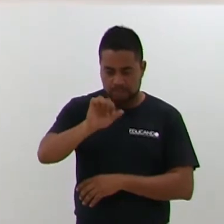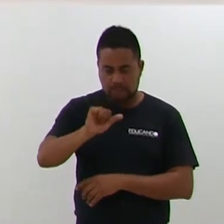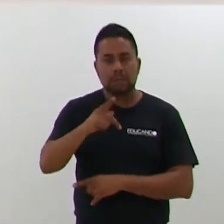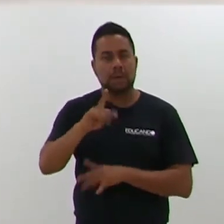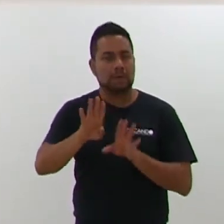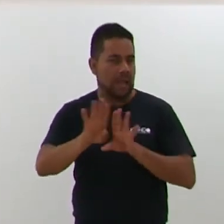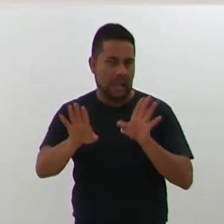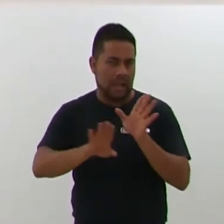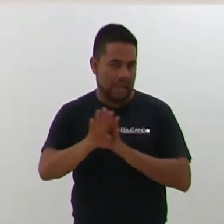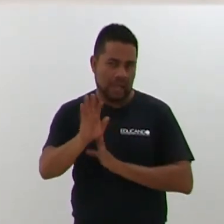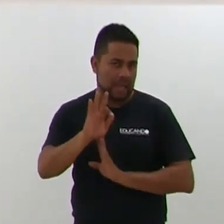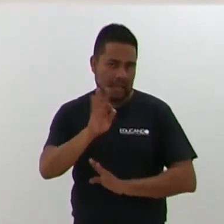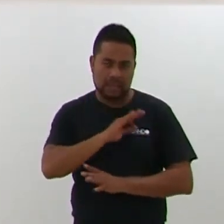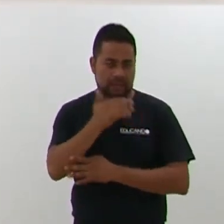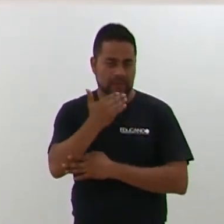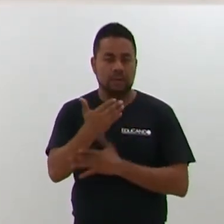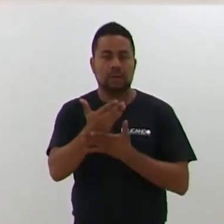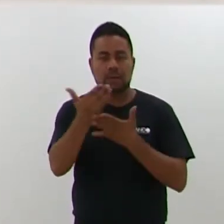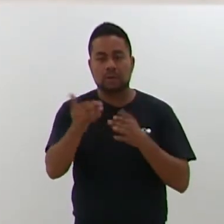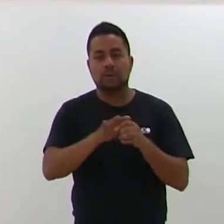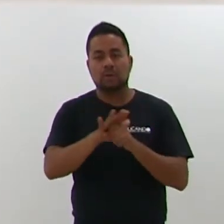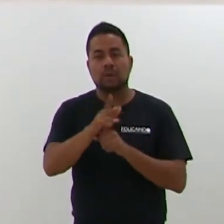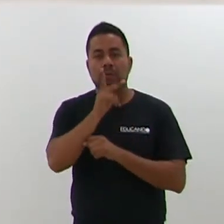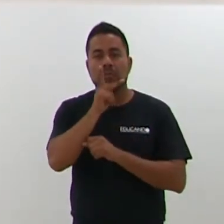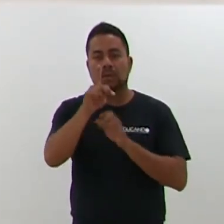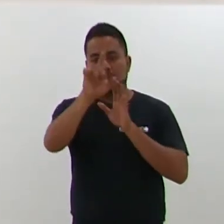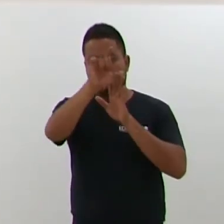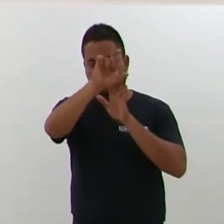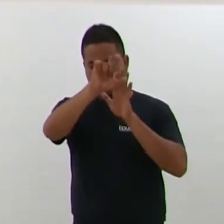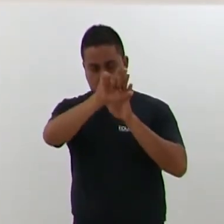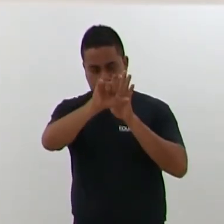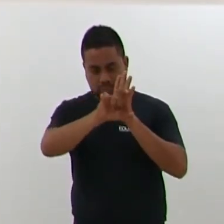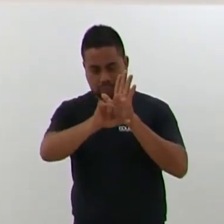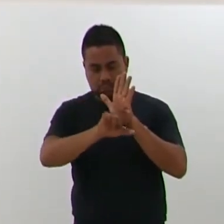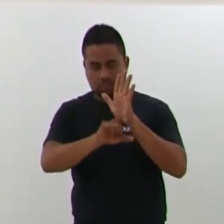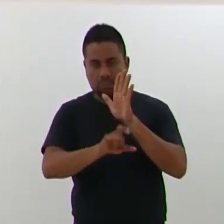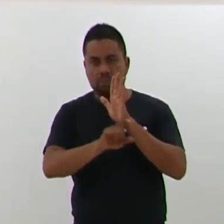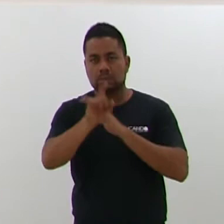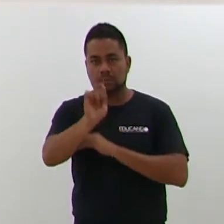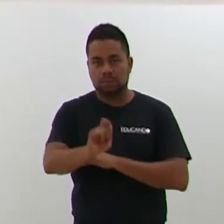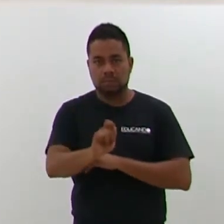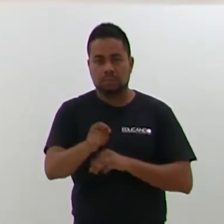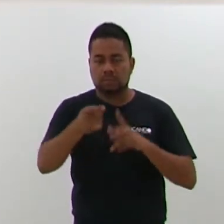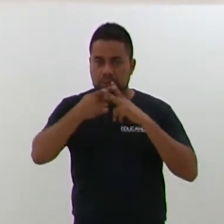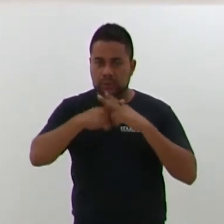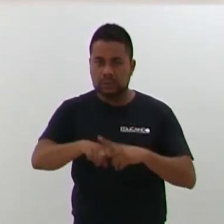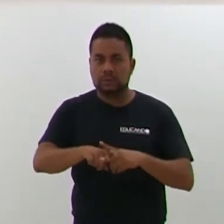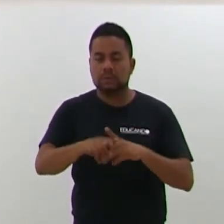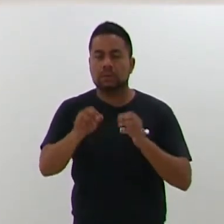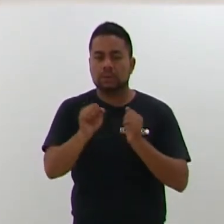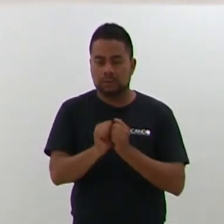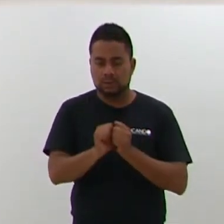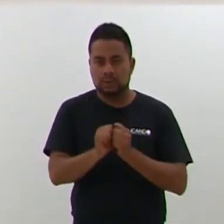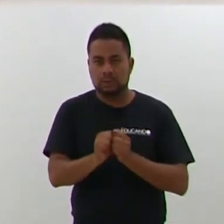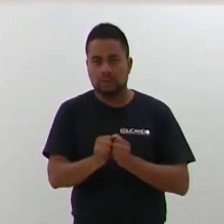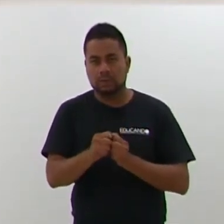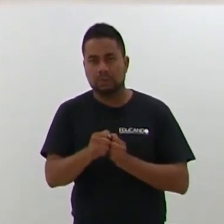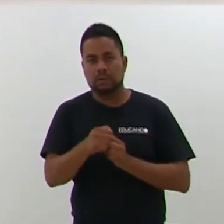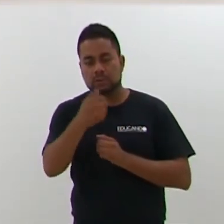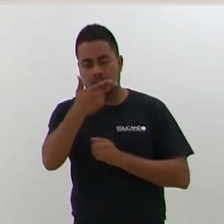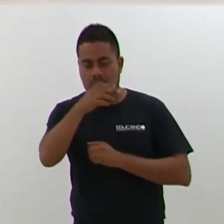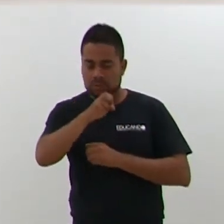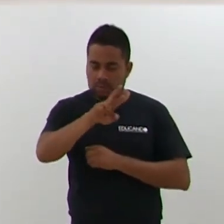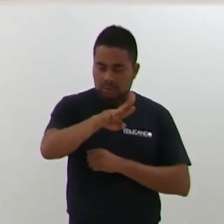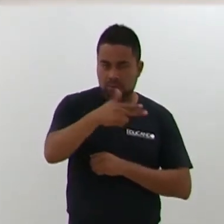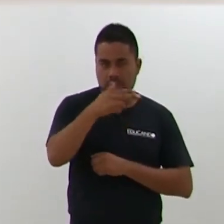continuar. Ahora vamos a ver las siguientes palabras. Las siguientes palabras que empiezan con erm, orm,